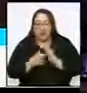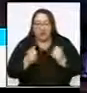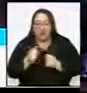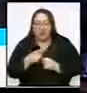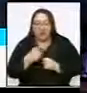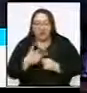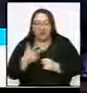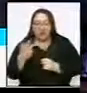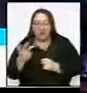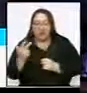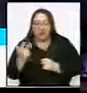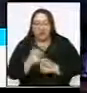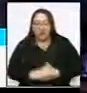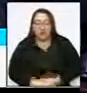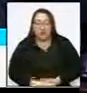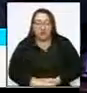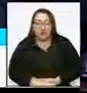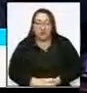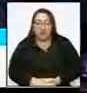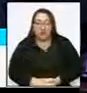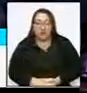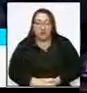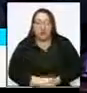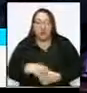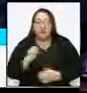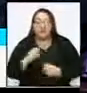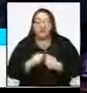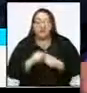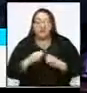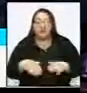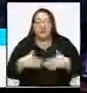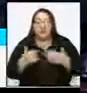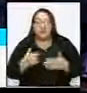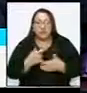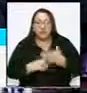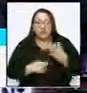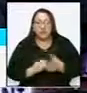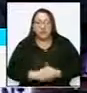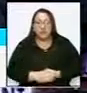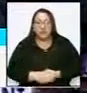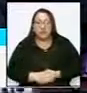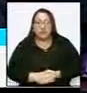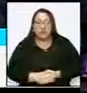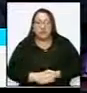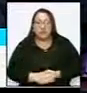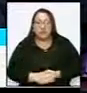artículo 133 establece la posibilidad de que el